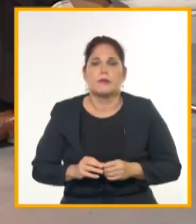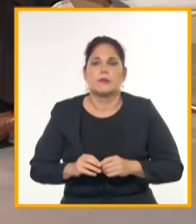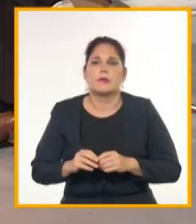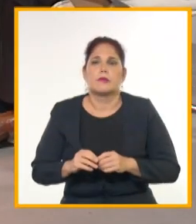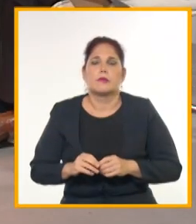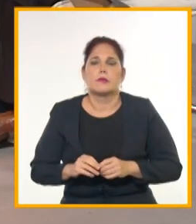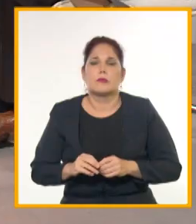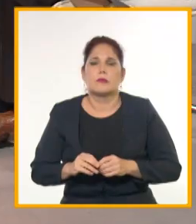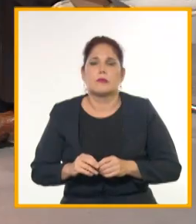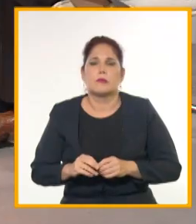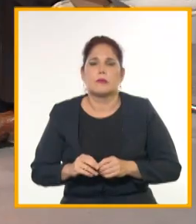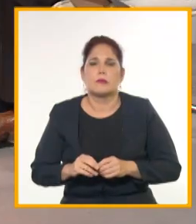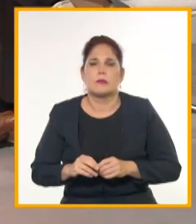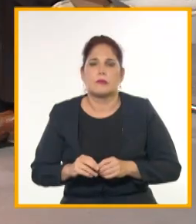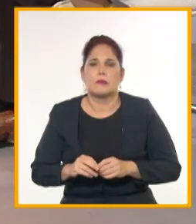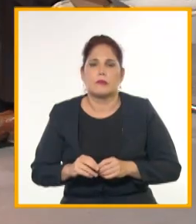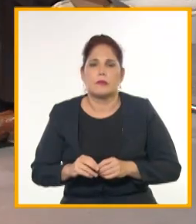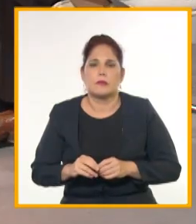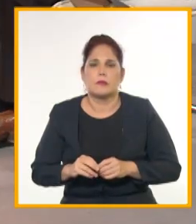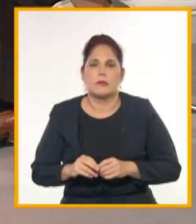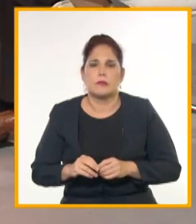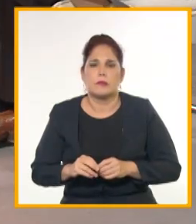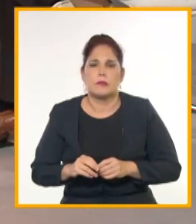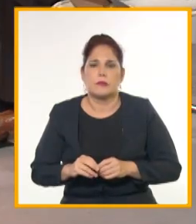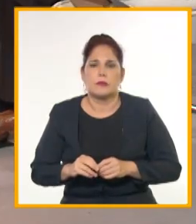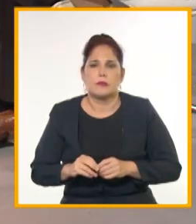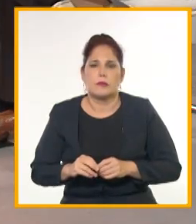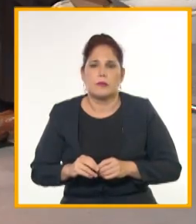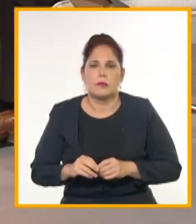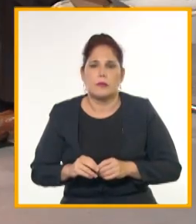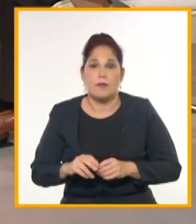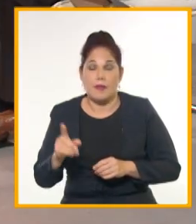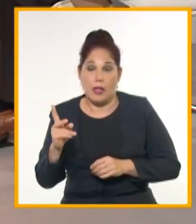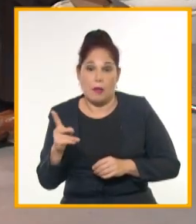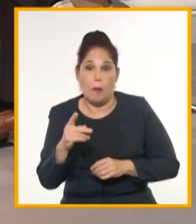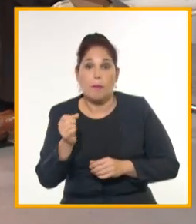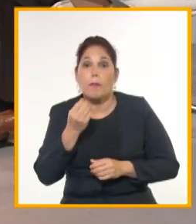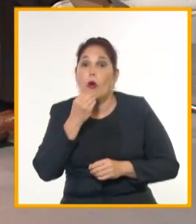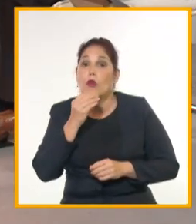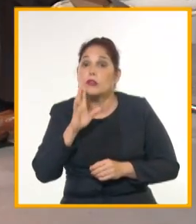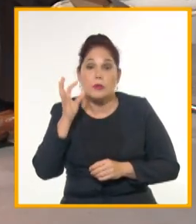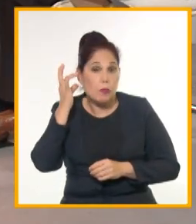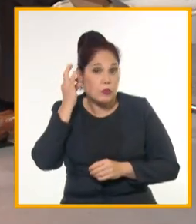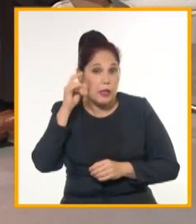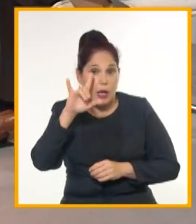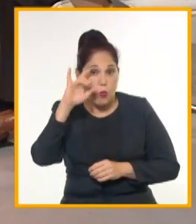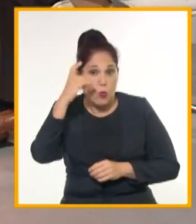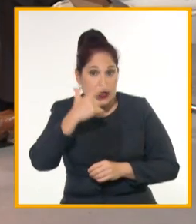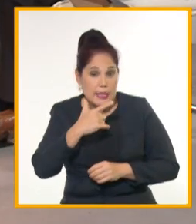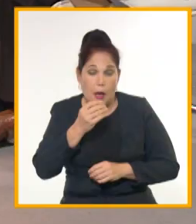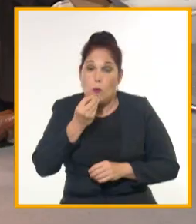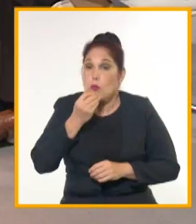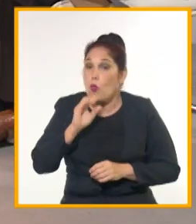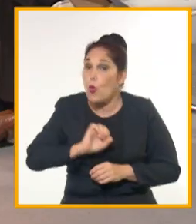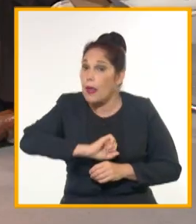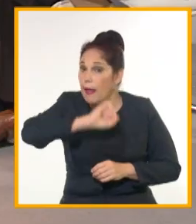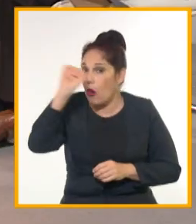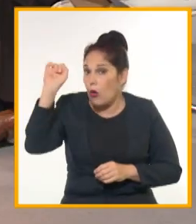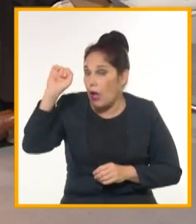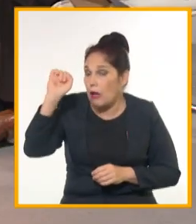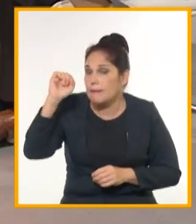rebasen su importancia en mero acto electoral. Posibilite el triunfo de Luisa González o no, sería tremendísimo.